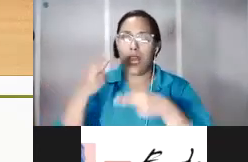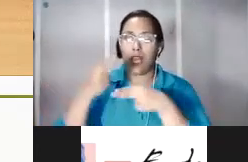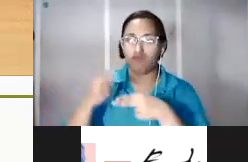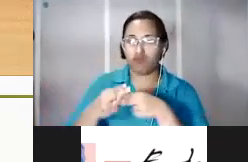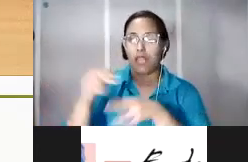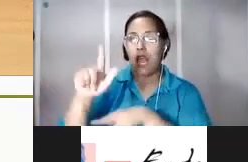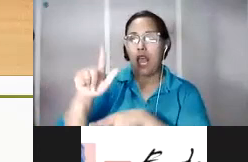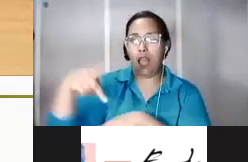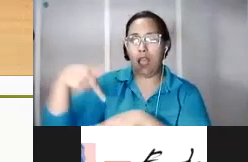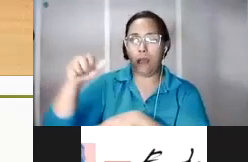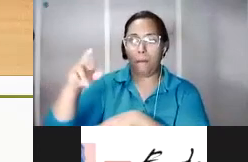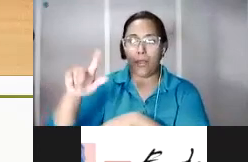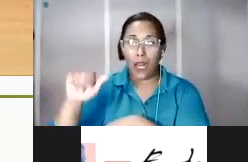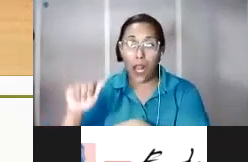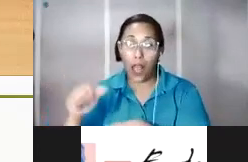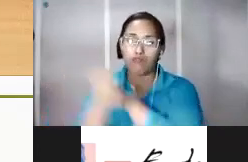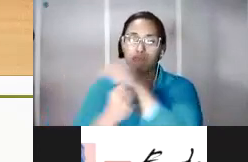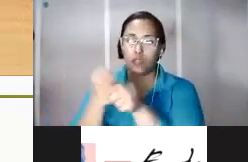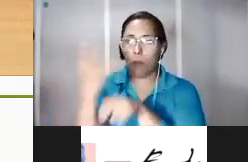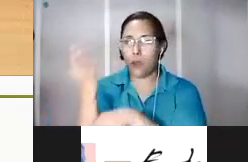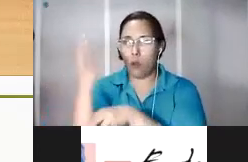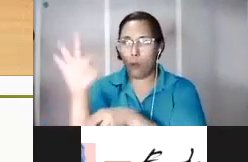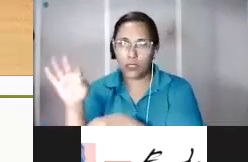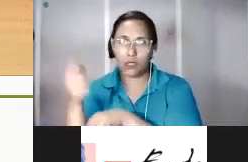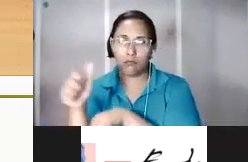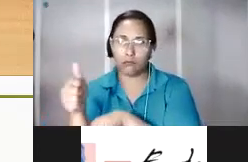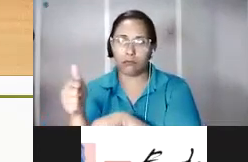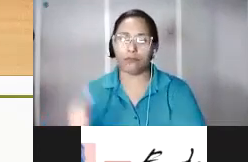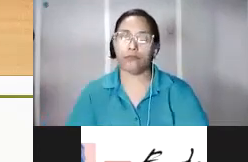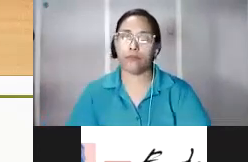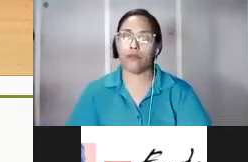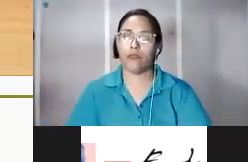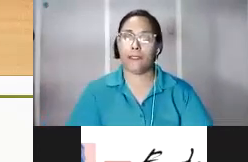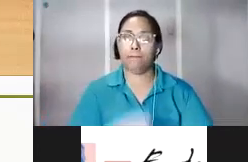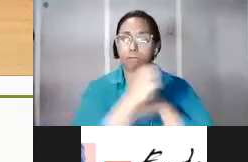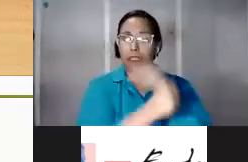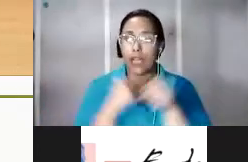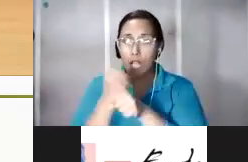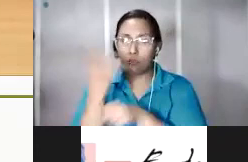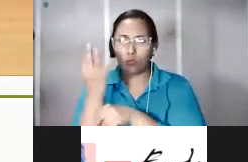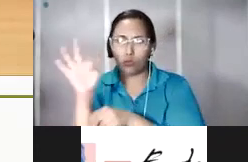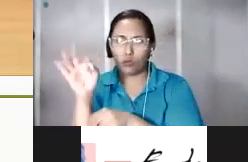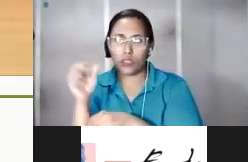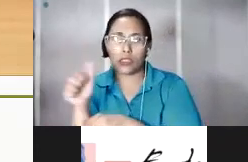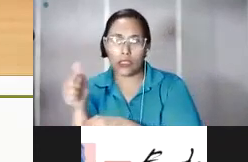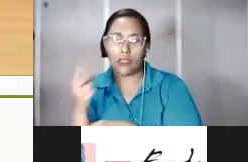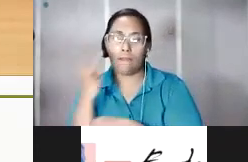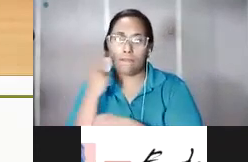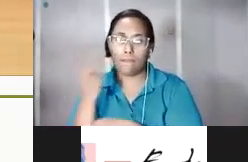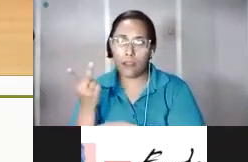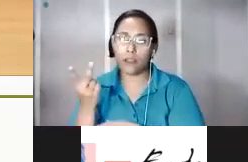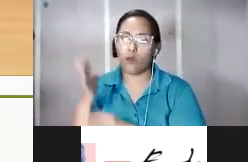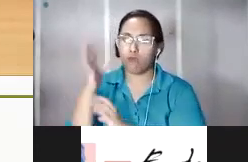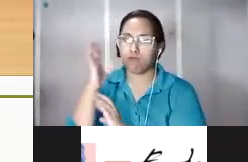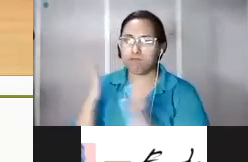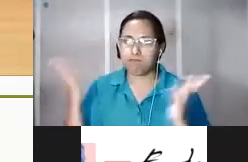También en la década de 1910. La década de 1910 también atestiguó